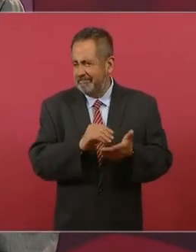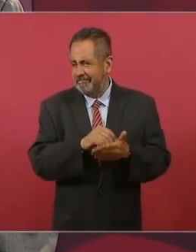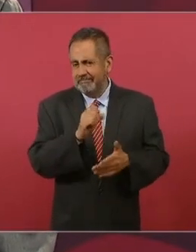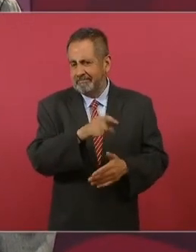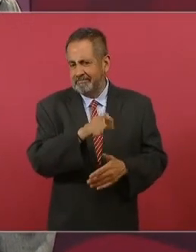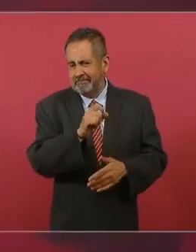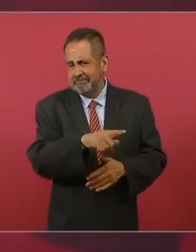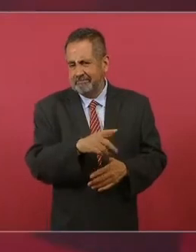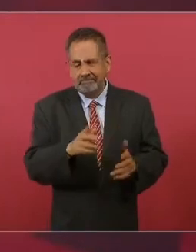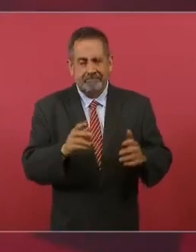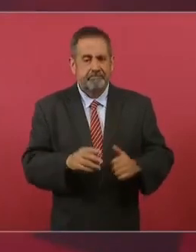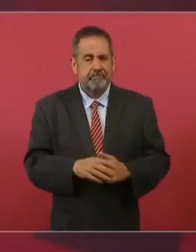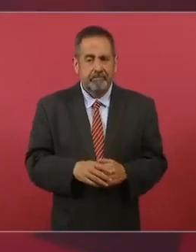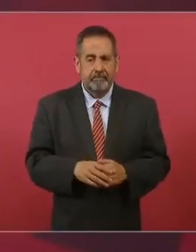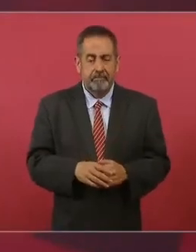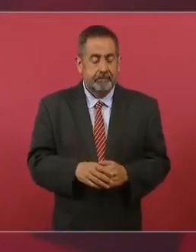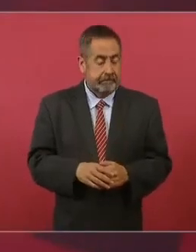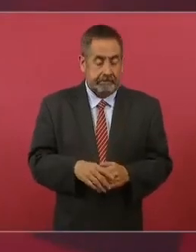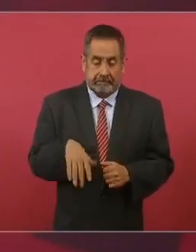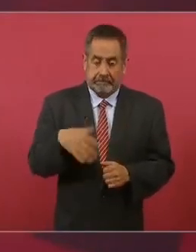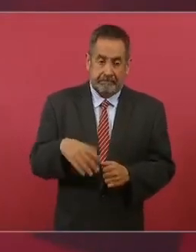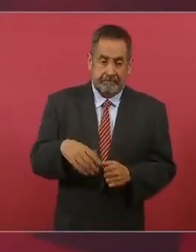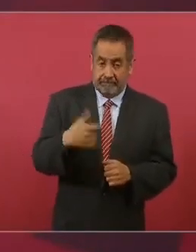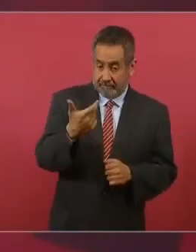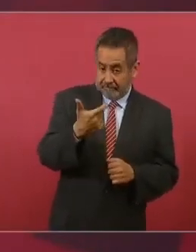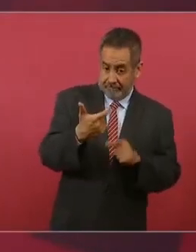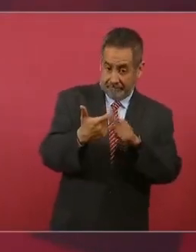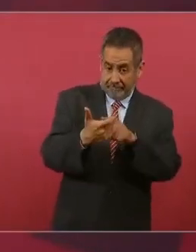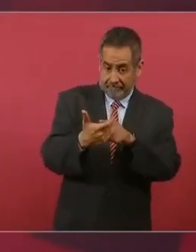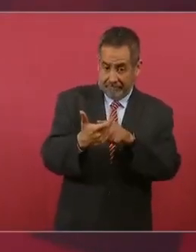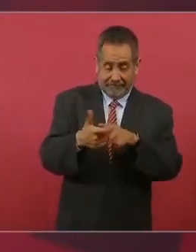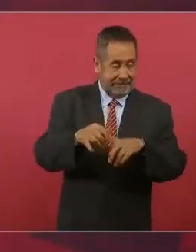No cabe duda que el dinero es